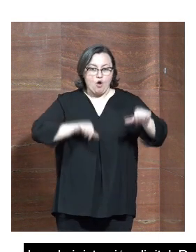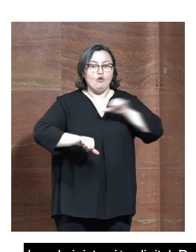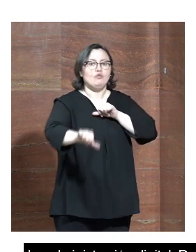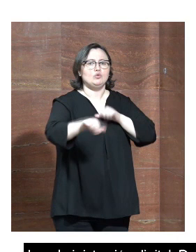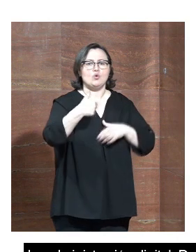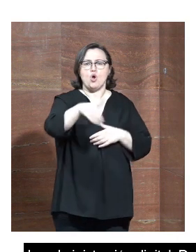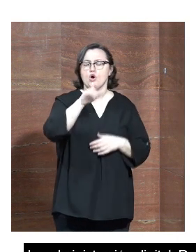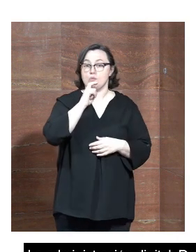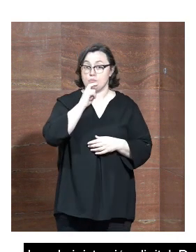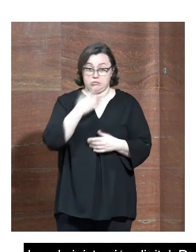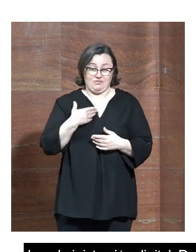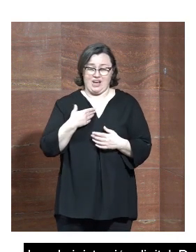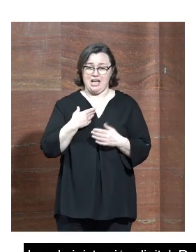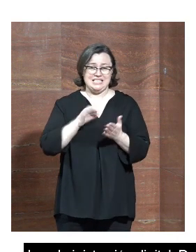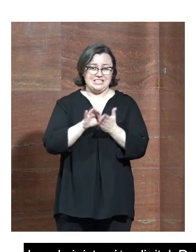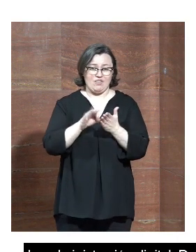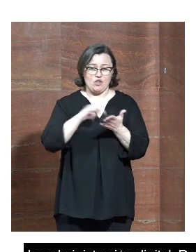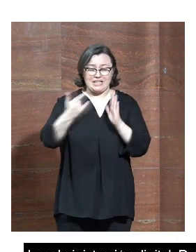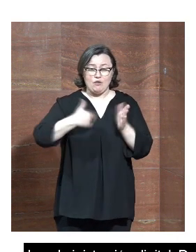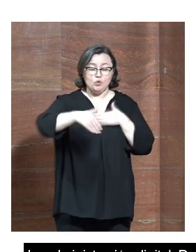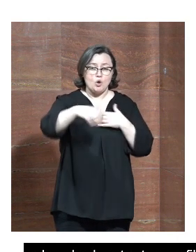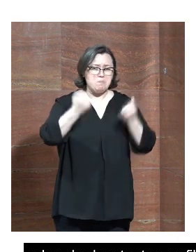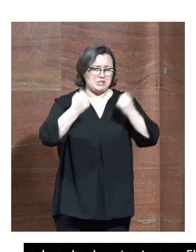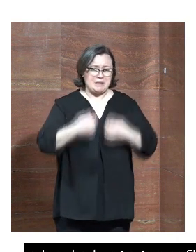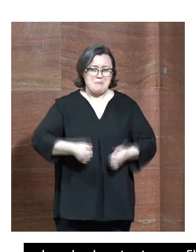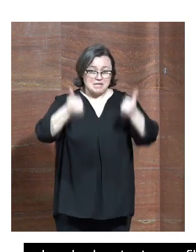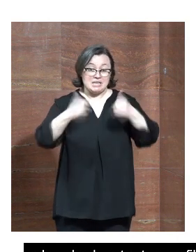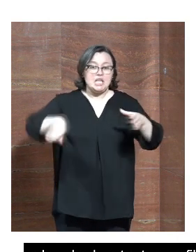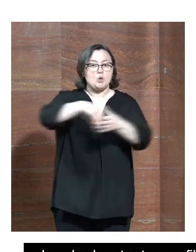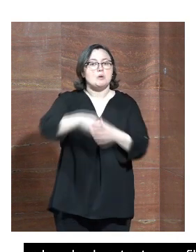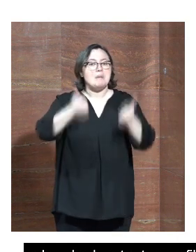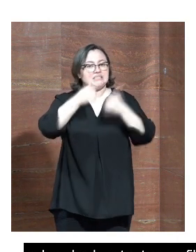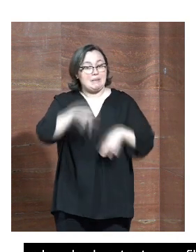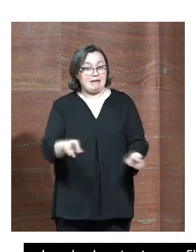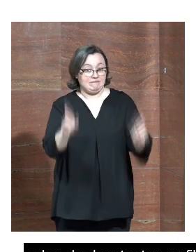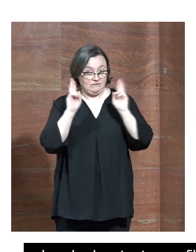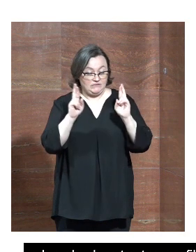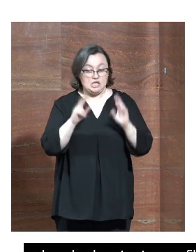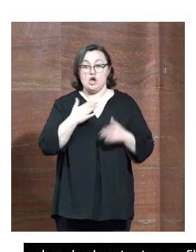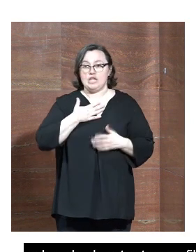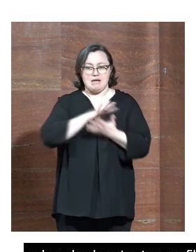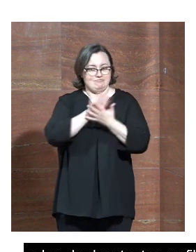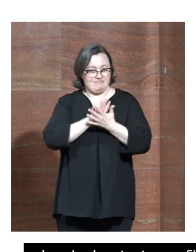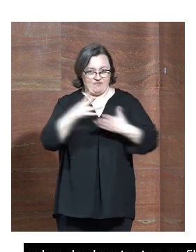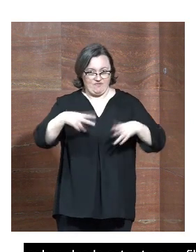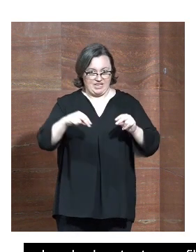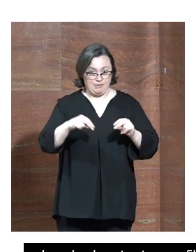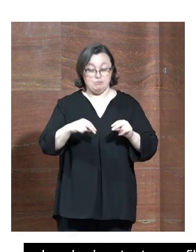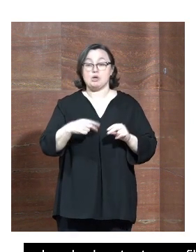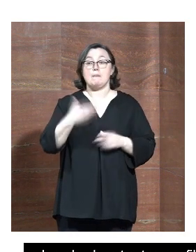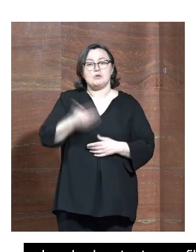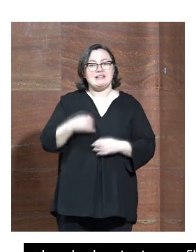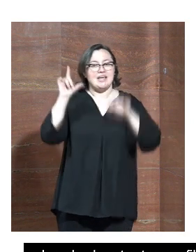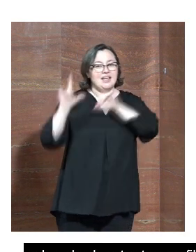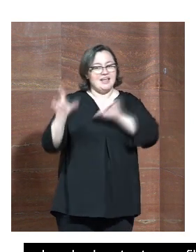futuros, que serán mucho más potentes y esperemos que mucho más inclusivos. Y con esto cierro mi intervención porque lo importante